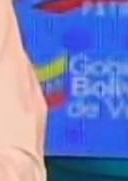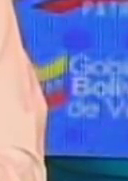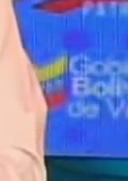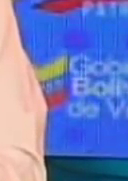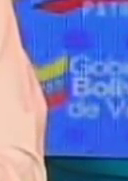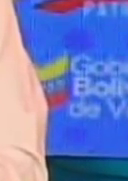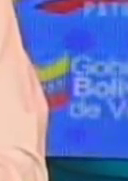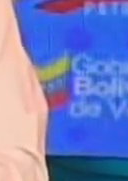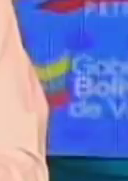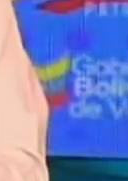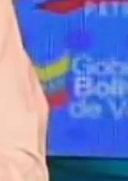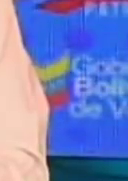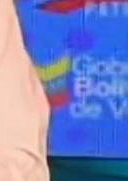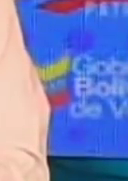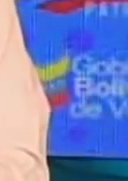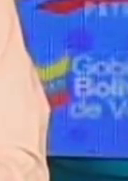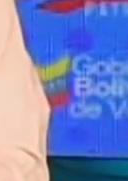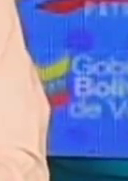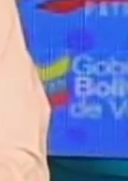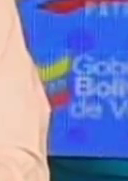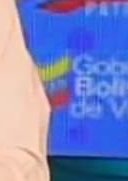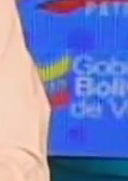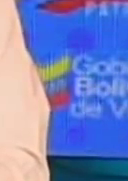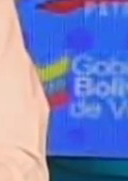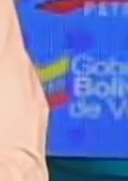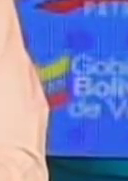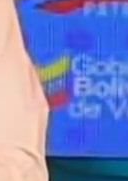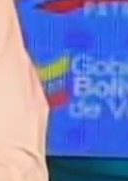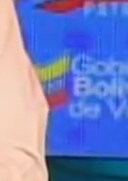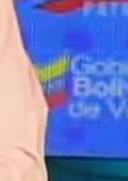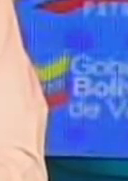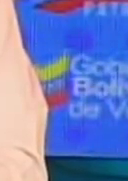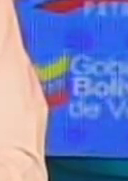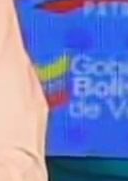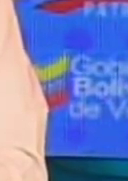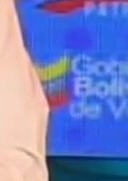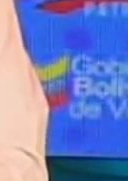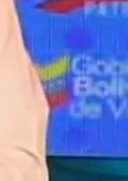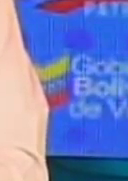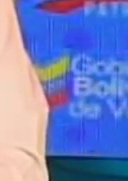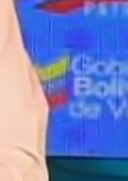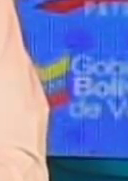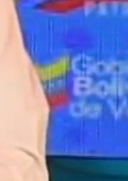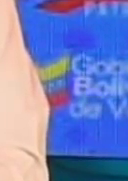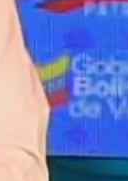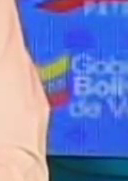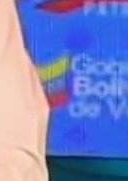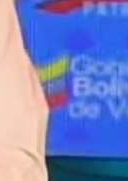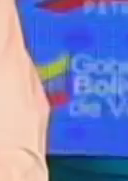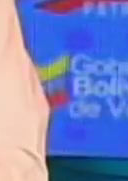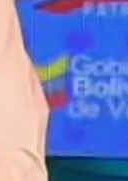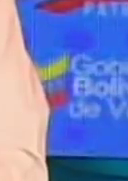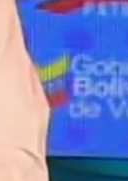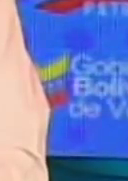Deportes de la mente como el ajedrez. Y deportes de la fuerza como el karate, el judo.